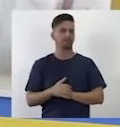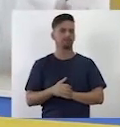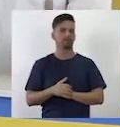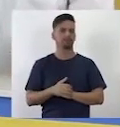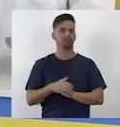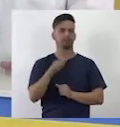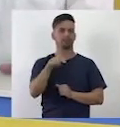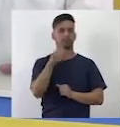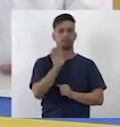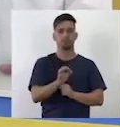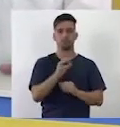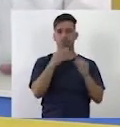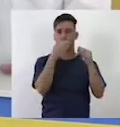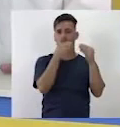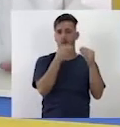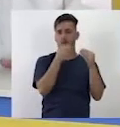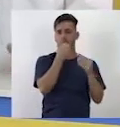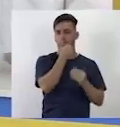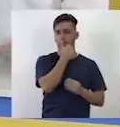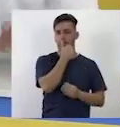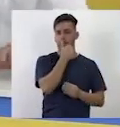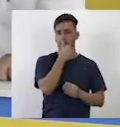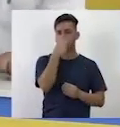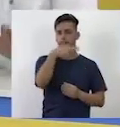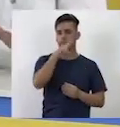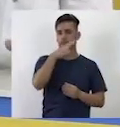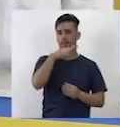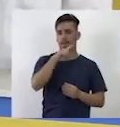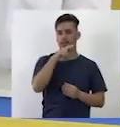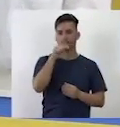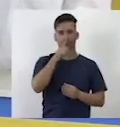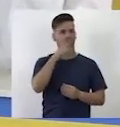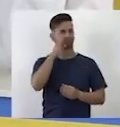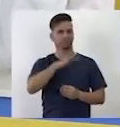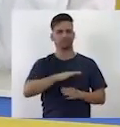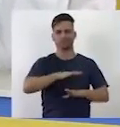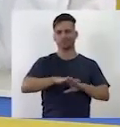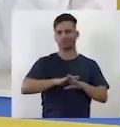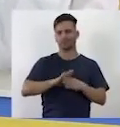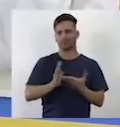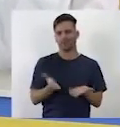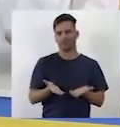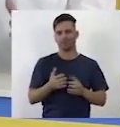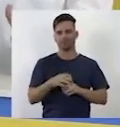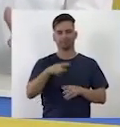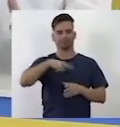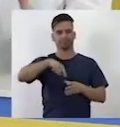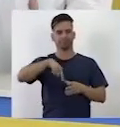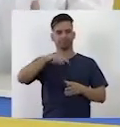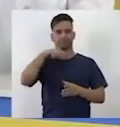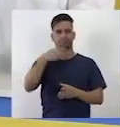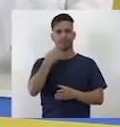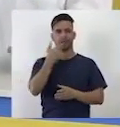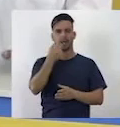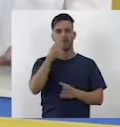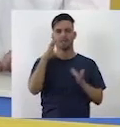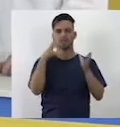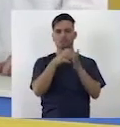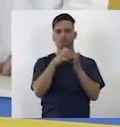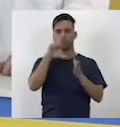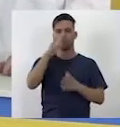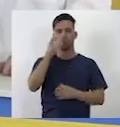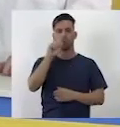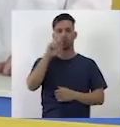ese metal en la plata y lo introdujo en ácido clorhídrico no pasa nada porque el clorhídrico y ácido clorhídrico no tiene